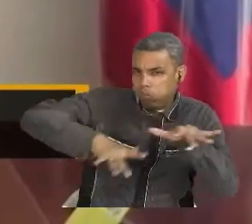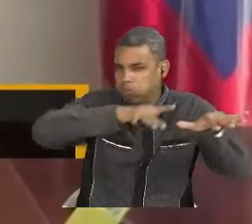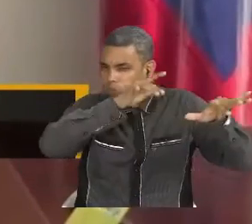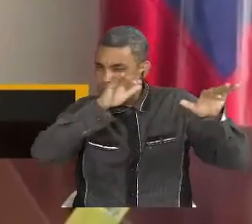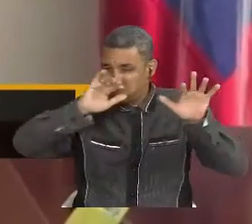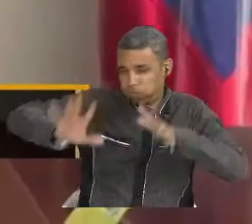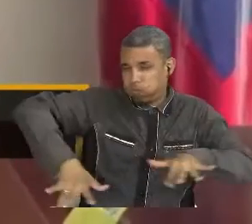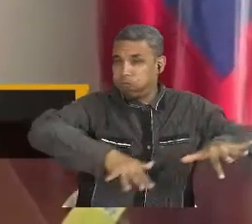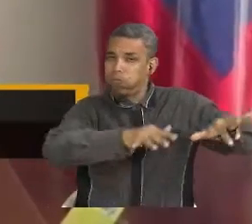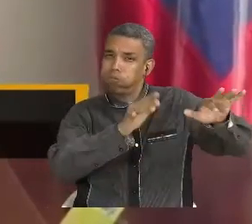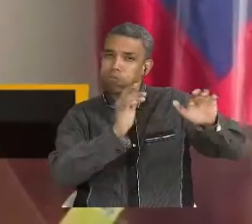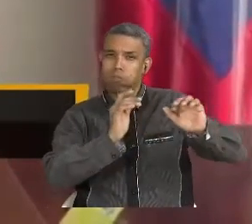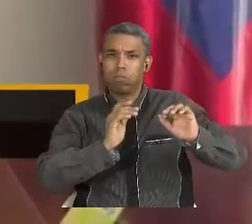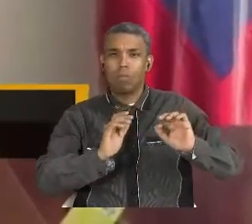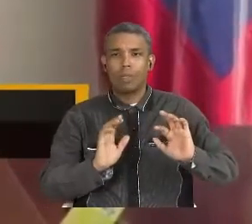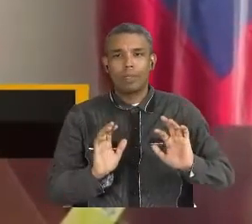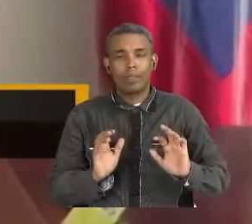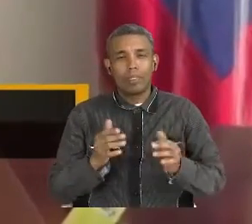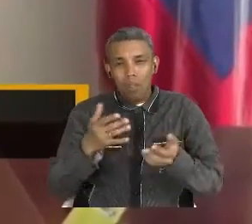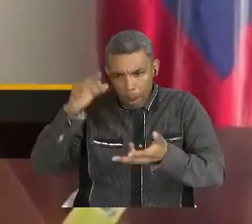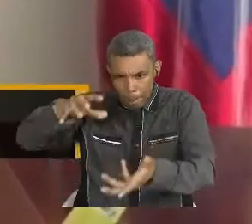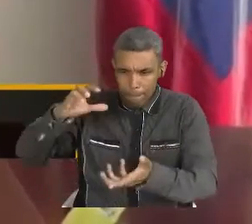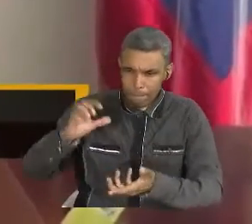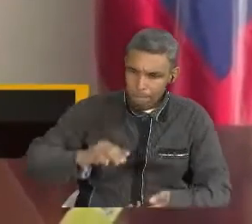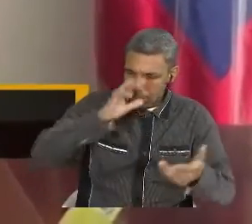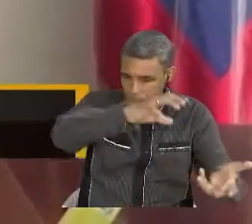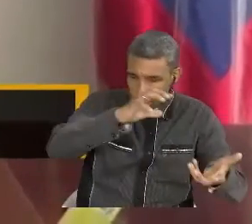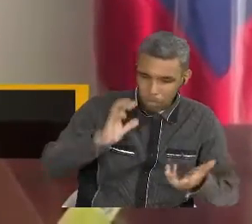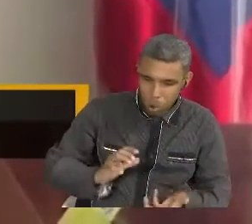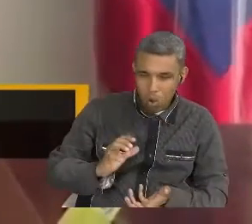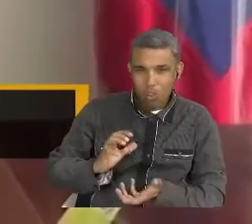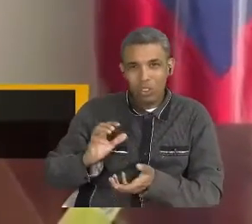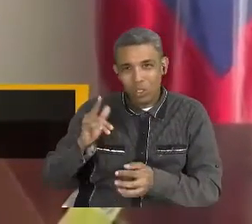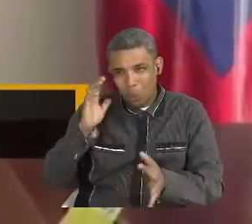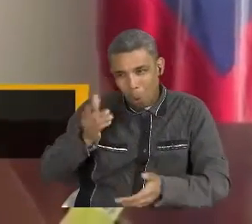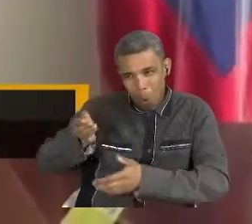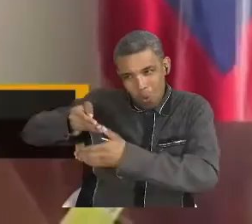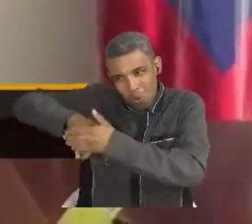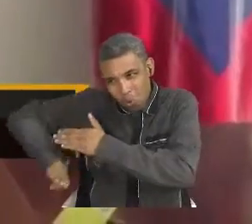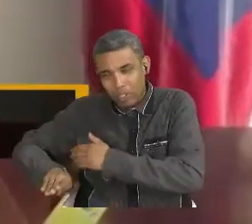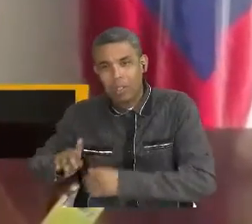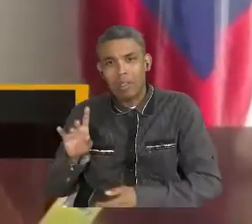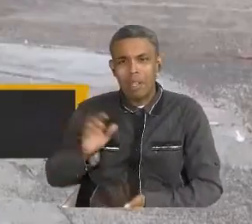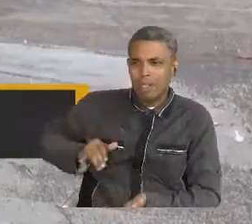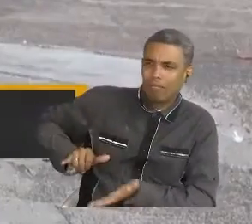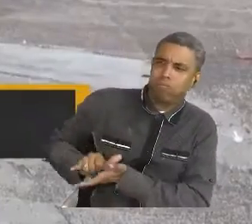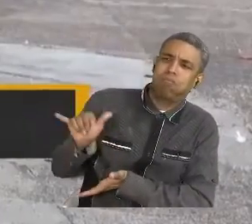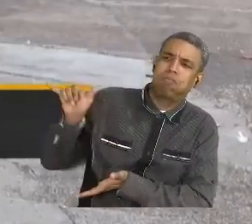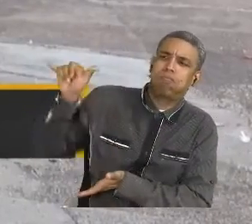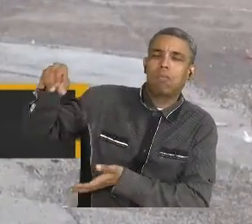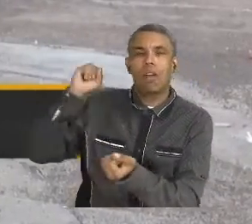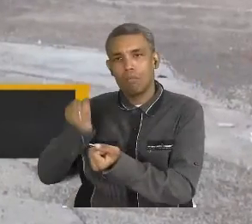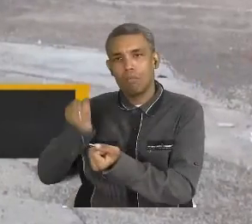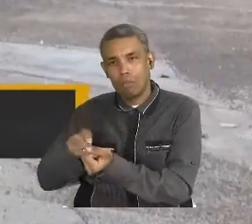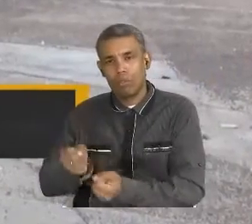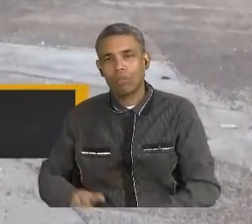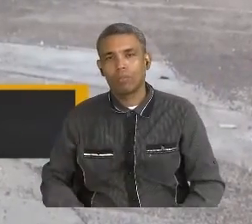directamente en un vuelo de Fuerza Aérea el día jueves y se van a trasladar hacia Mocoa. El